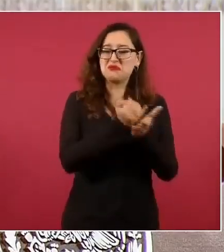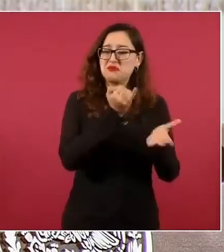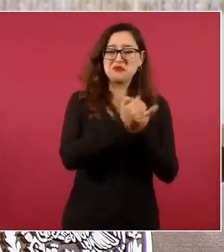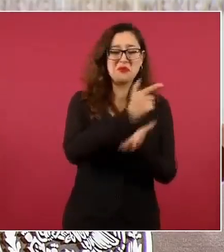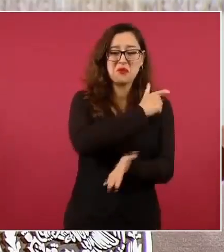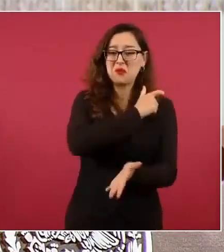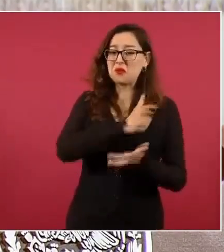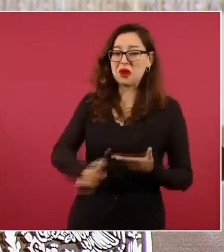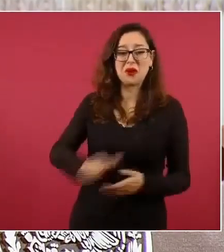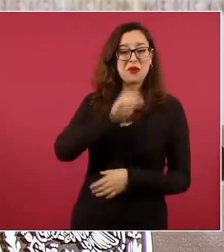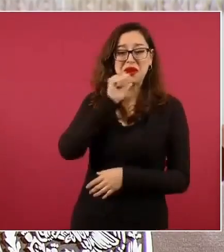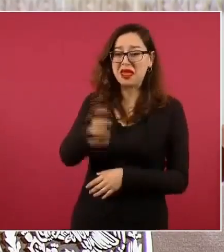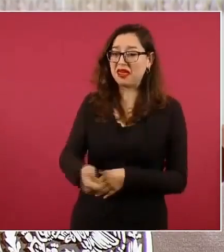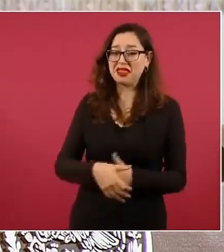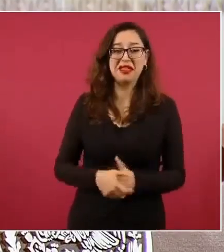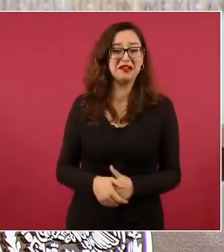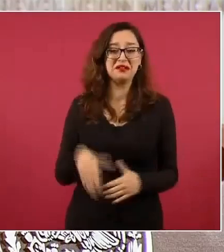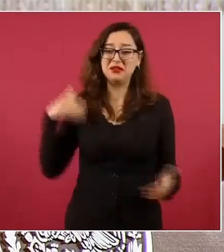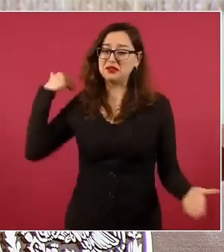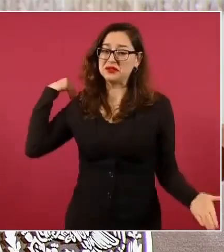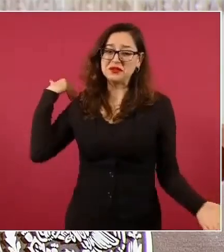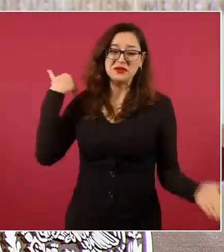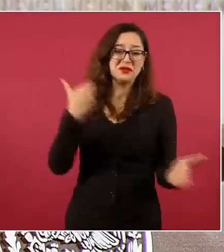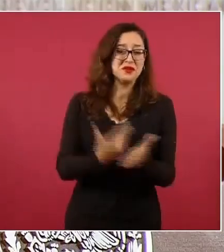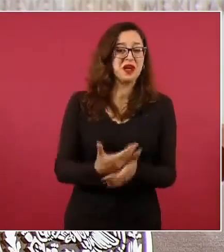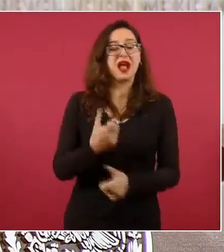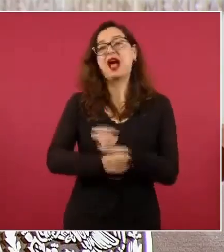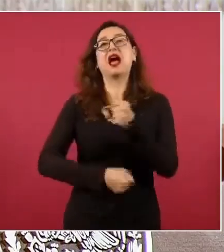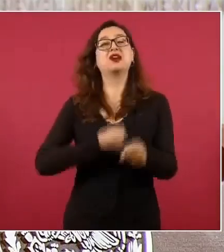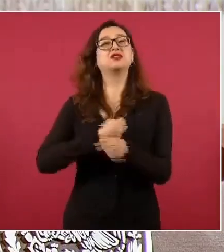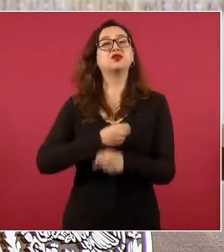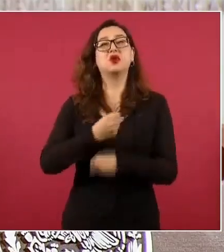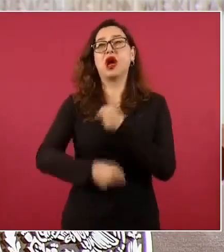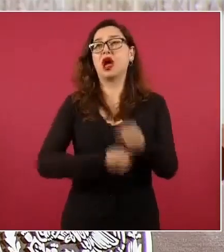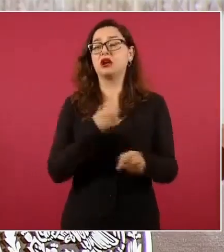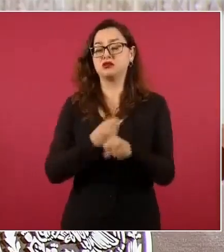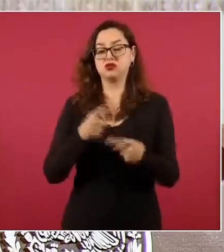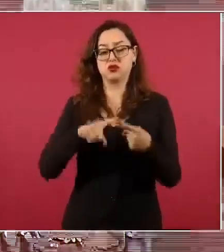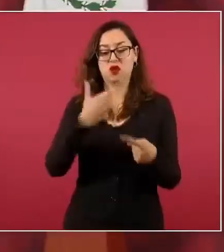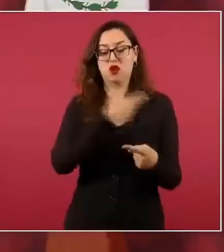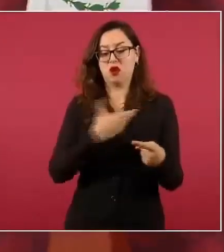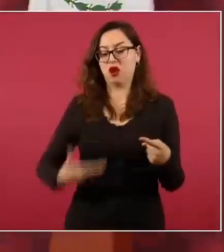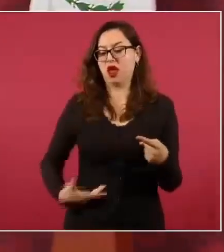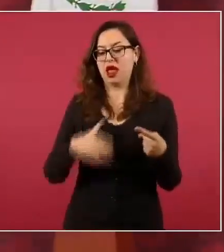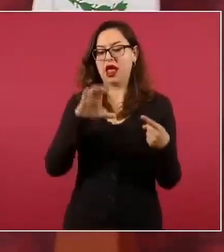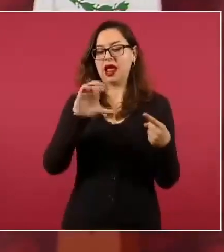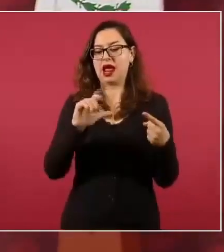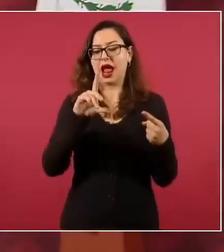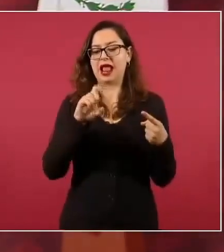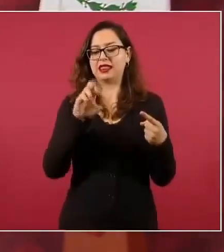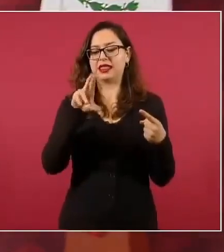en el gobierno de Calderón y en el gobierno del presidente Peña?